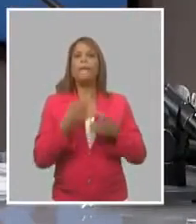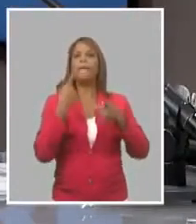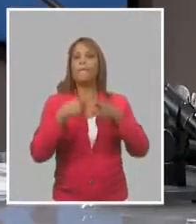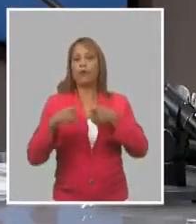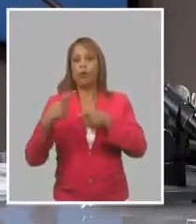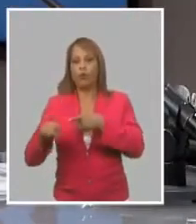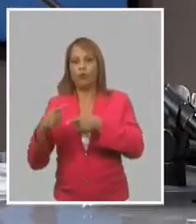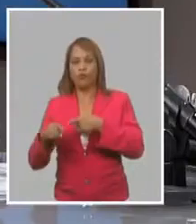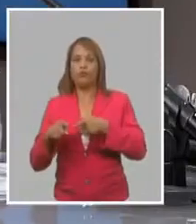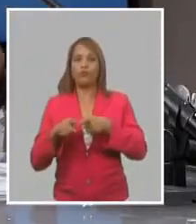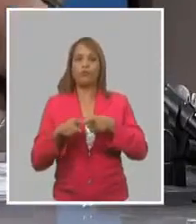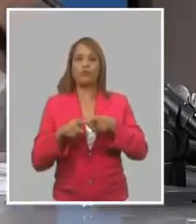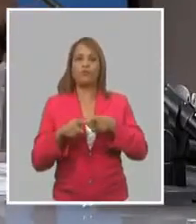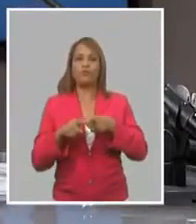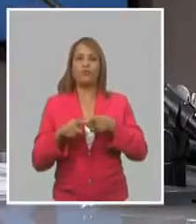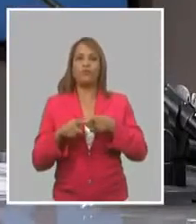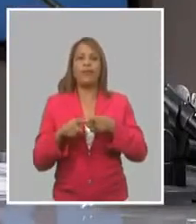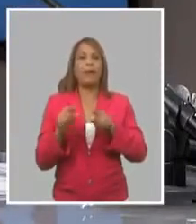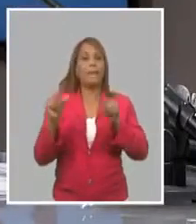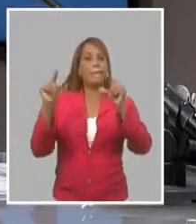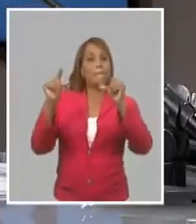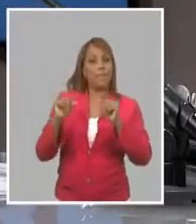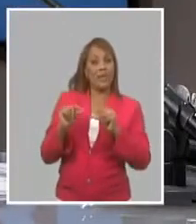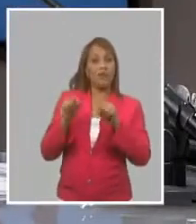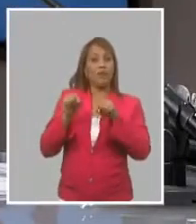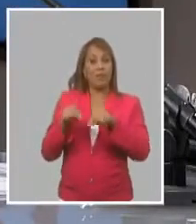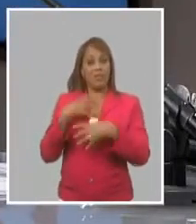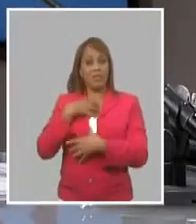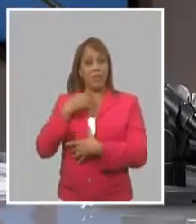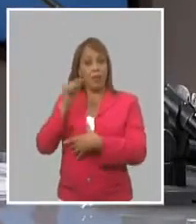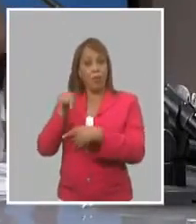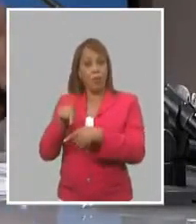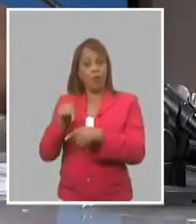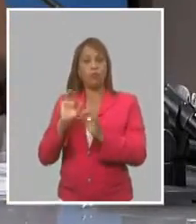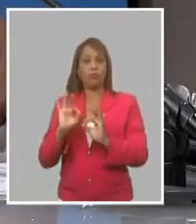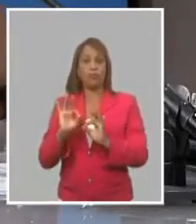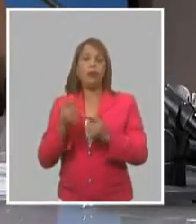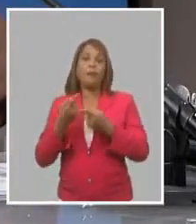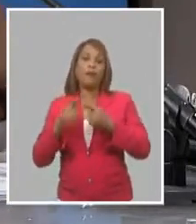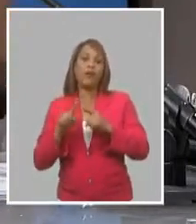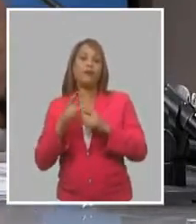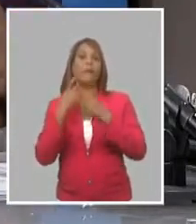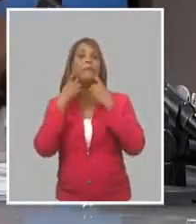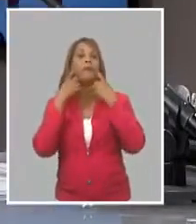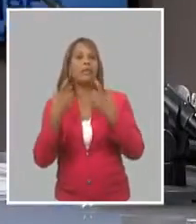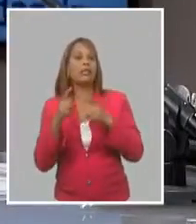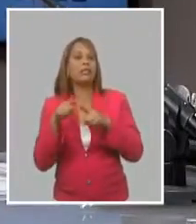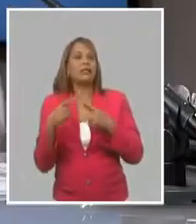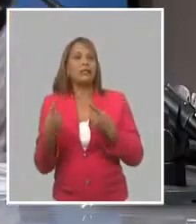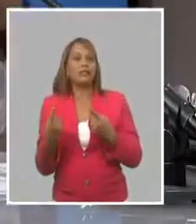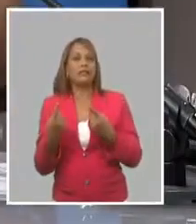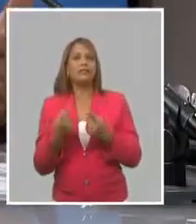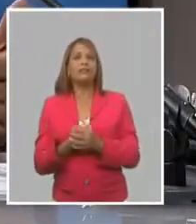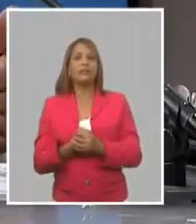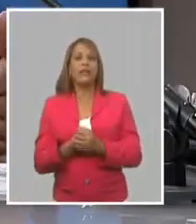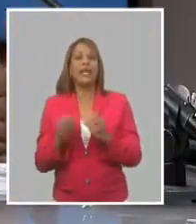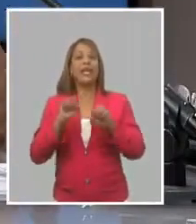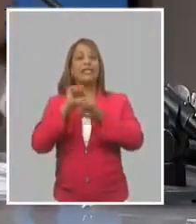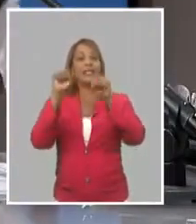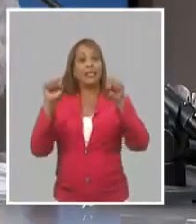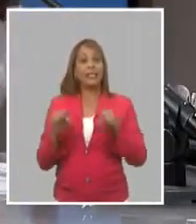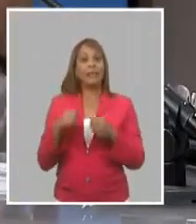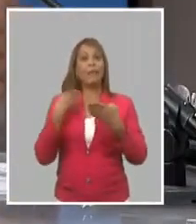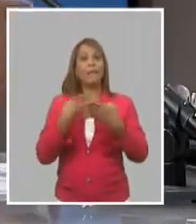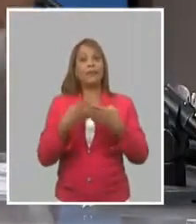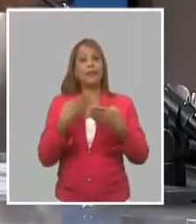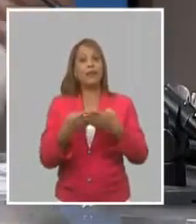productos. Mucho más reducido que lo que tenemos hoy. Por tanto, es un elemento importante también de que el sistema